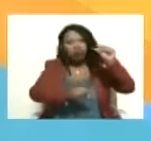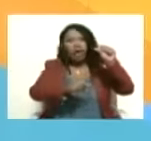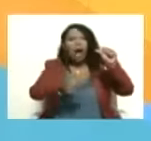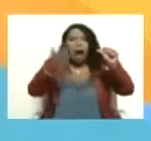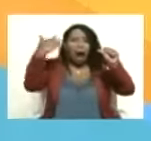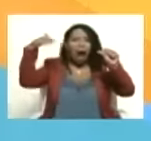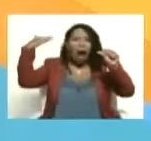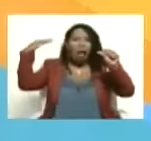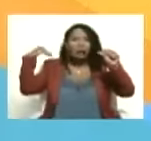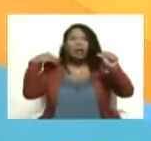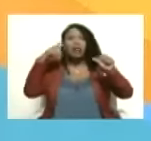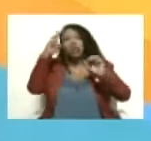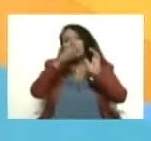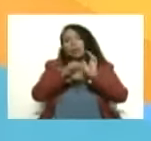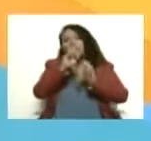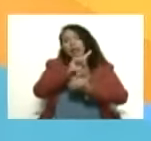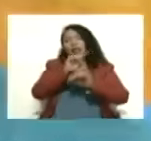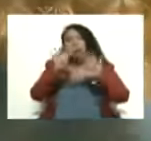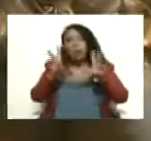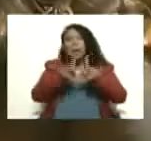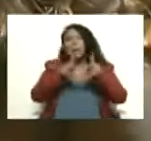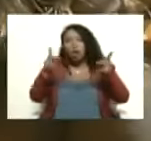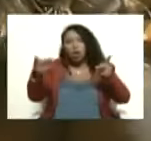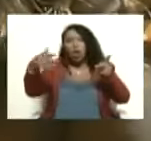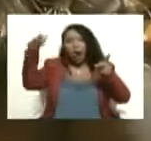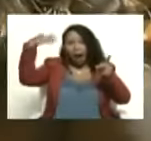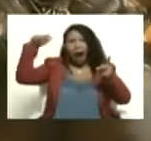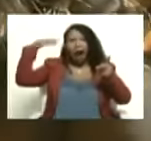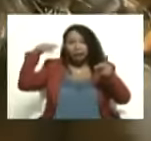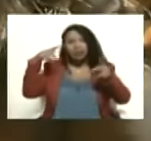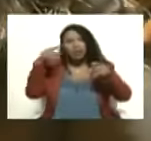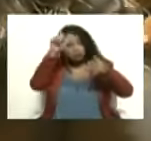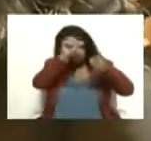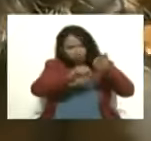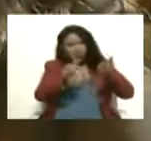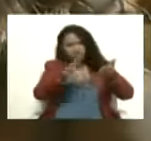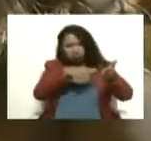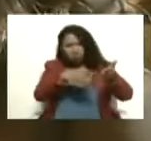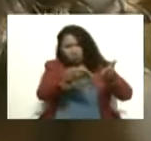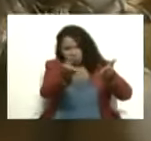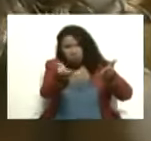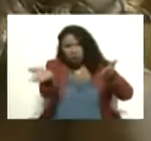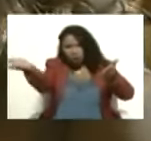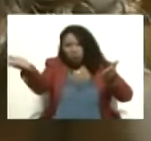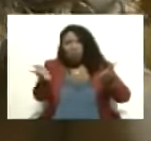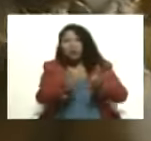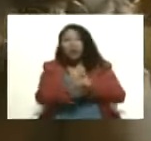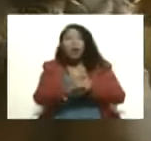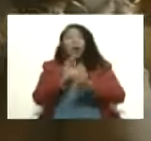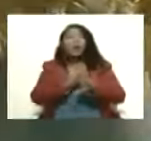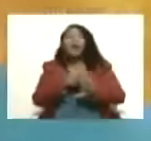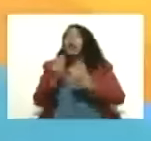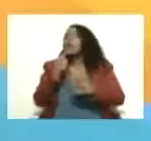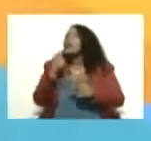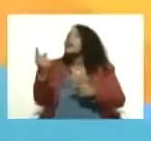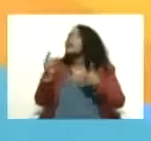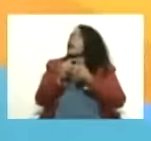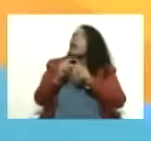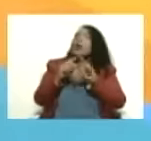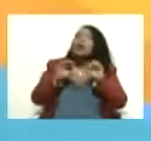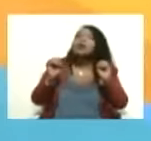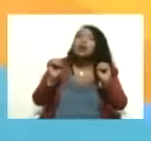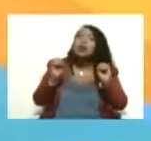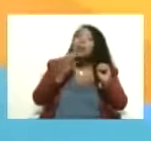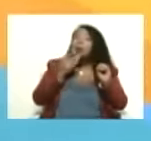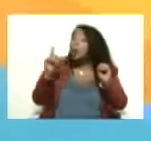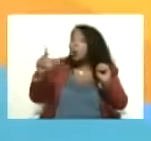comunicación del 19 del 2020 y 202 un porque cómo es que dice el dicho Quien no conoce la